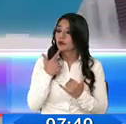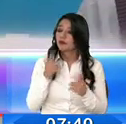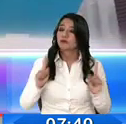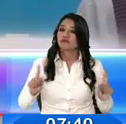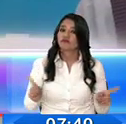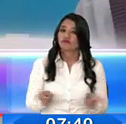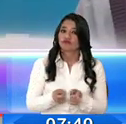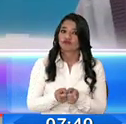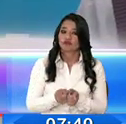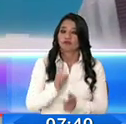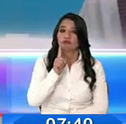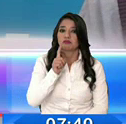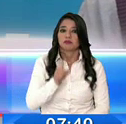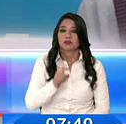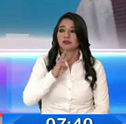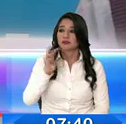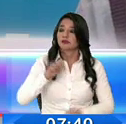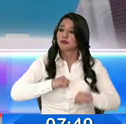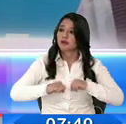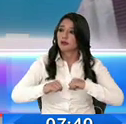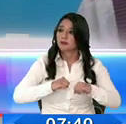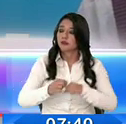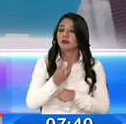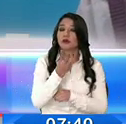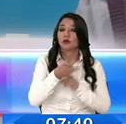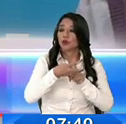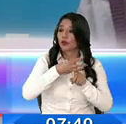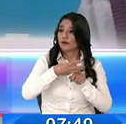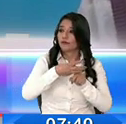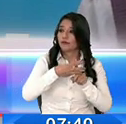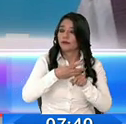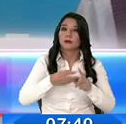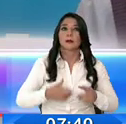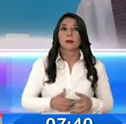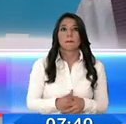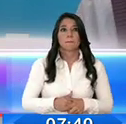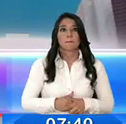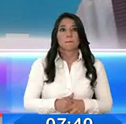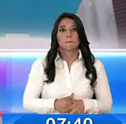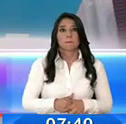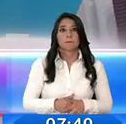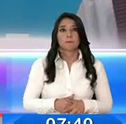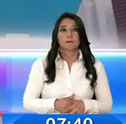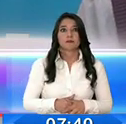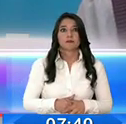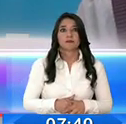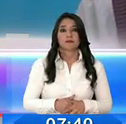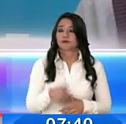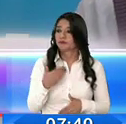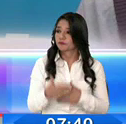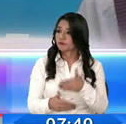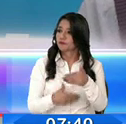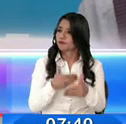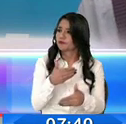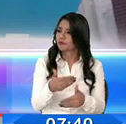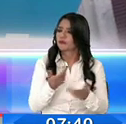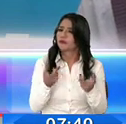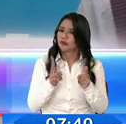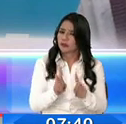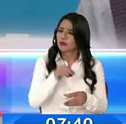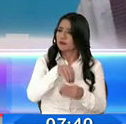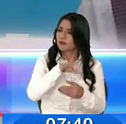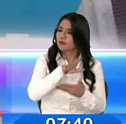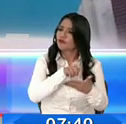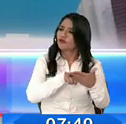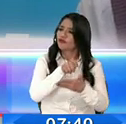hay más de 1600 trámites ya en línea de los 4 mil 700 por tanto esto se está avanzando incluida la